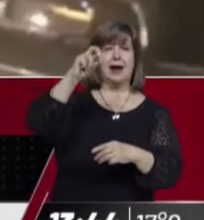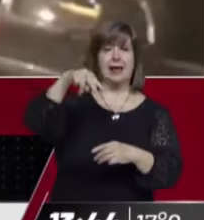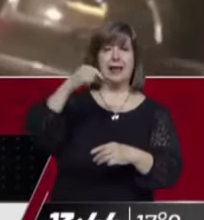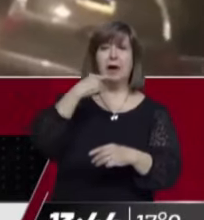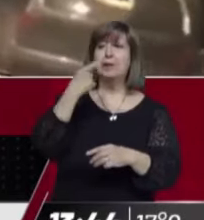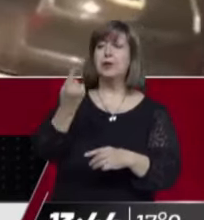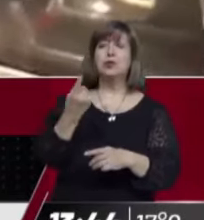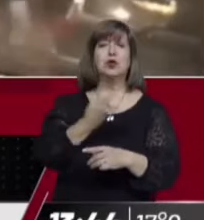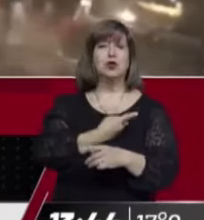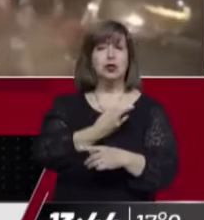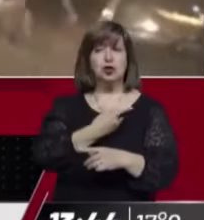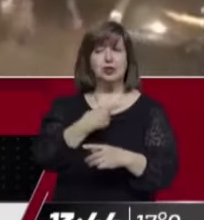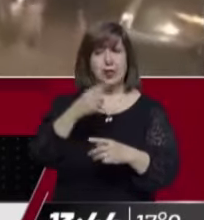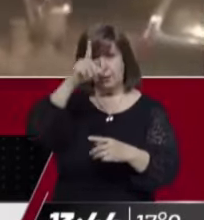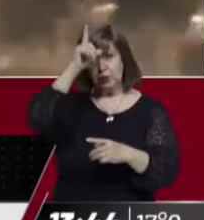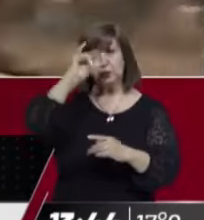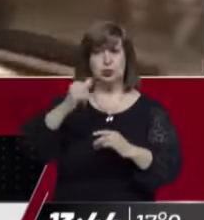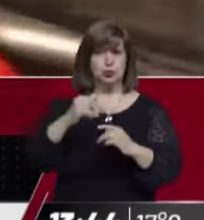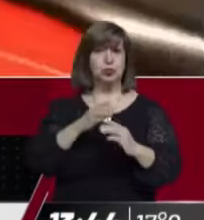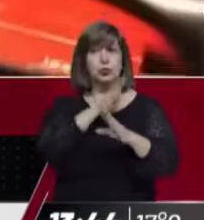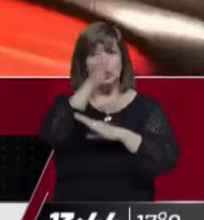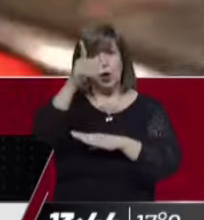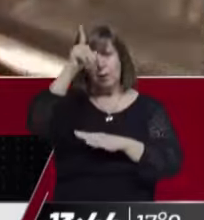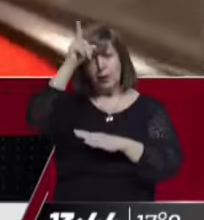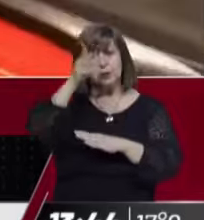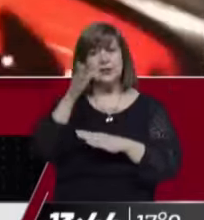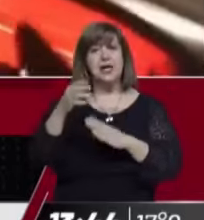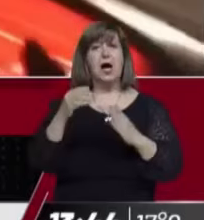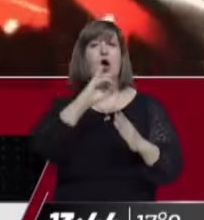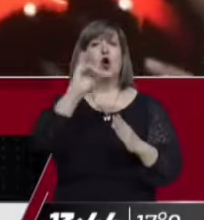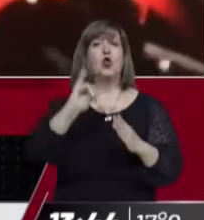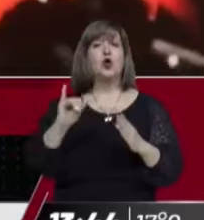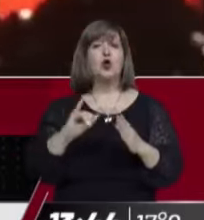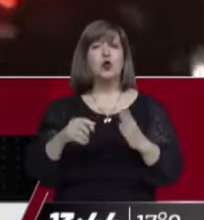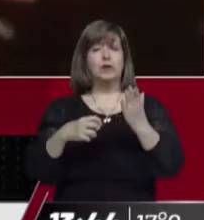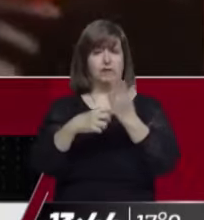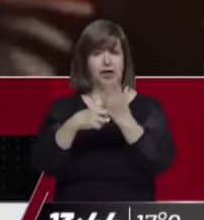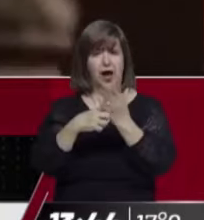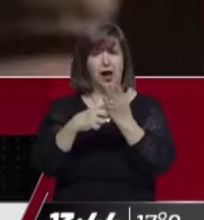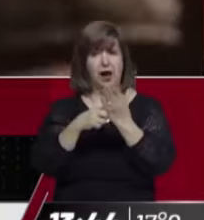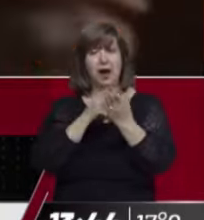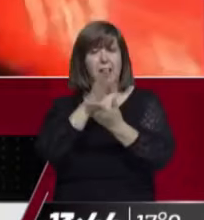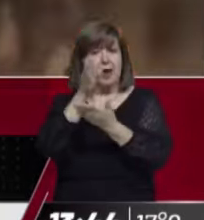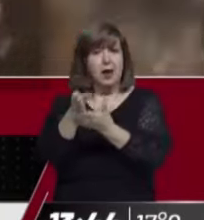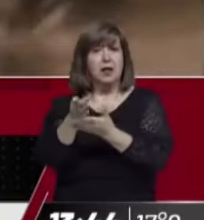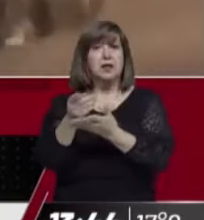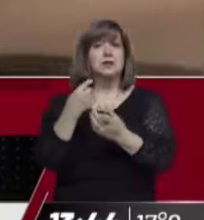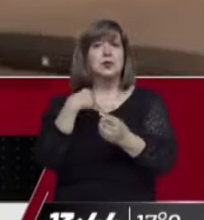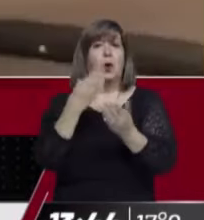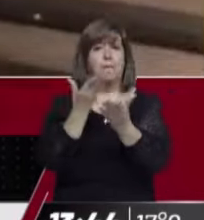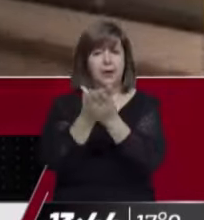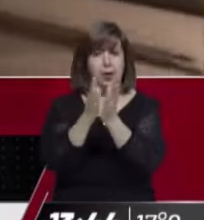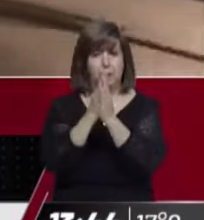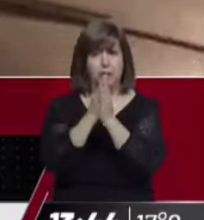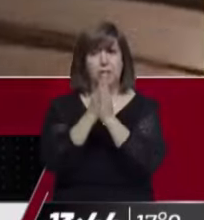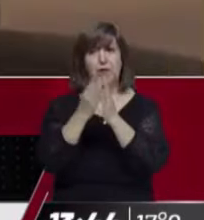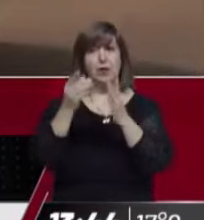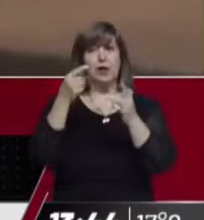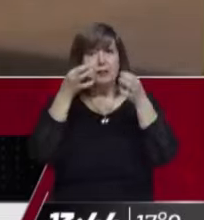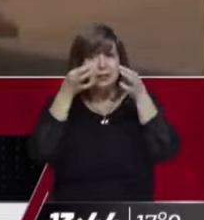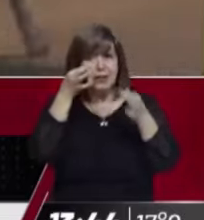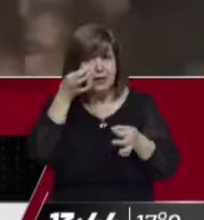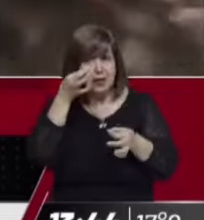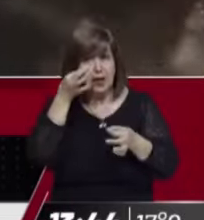godo y Cruz ahora Bueno estamos esperando todos los aportes lo más que pueda si alguien ha visto algo Si tiene